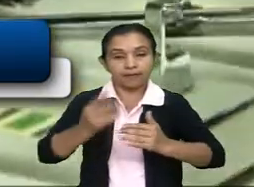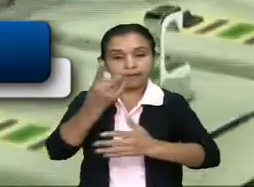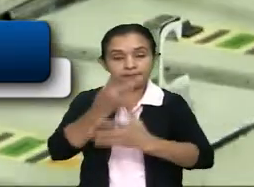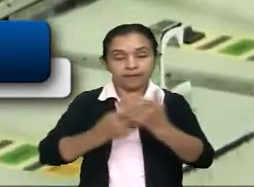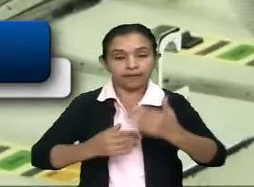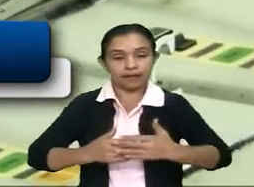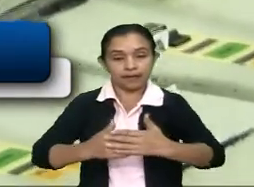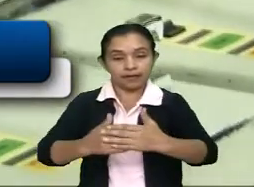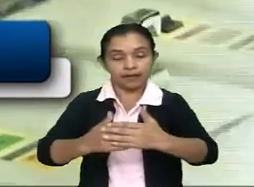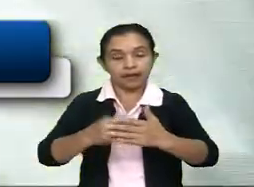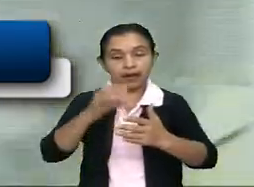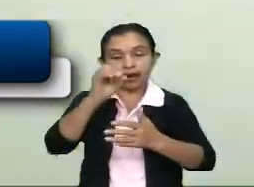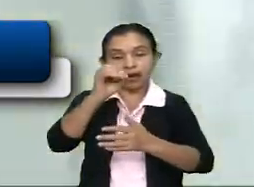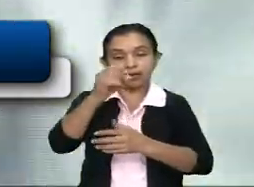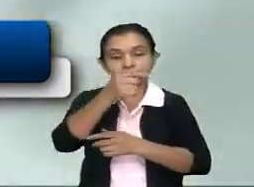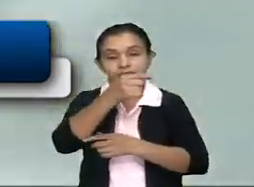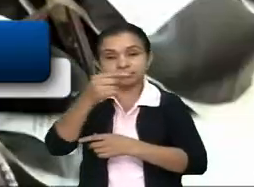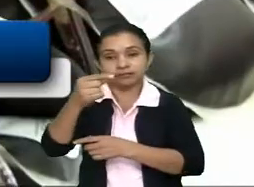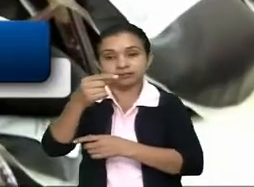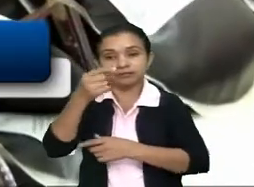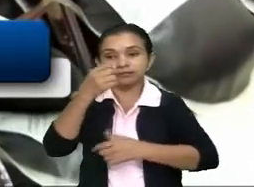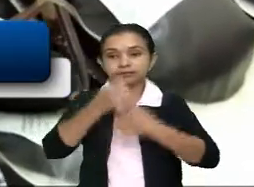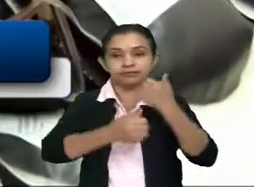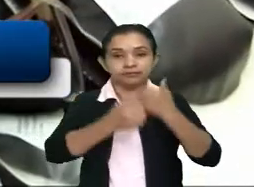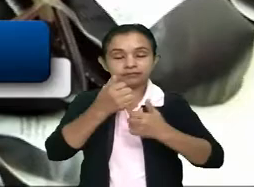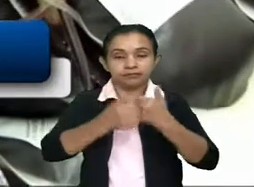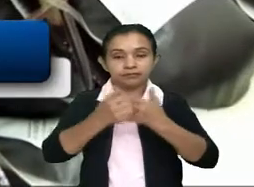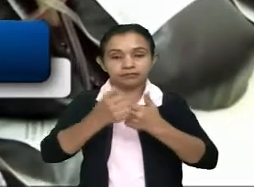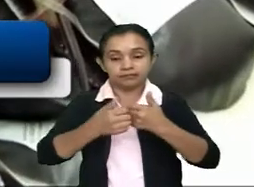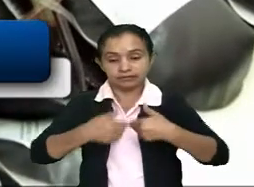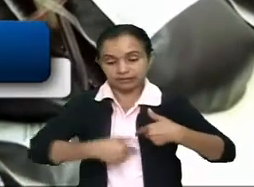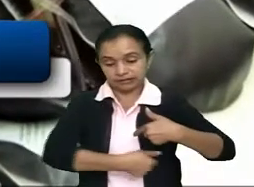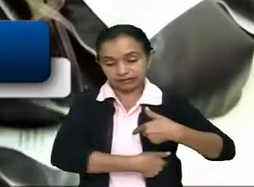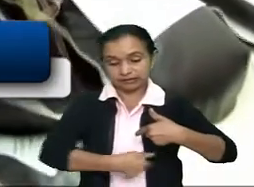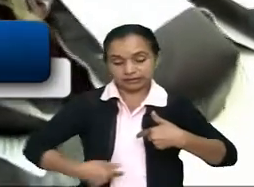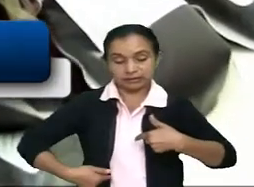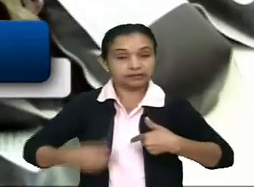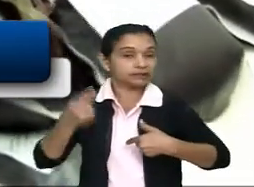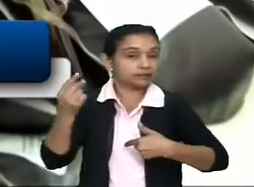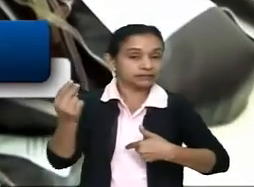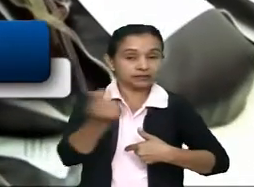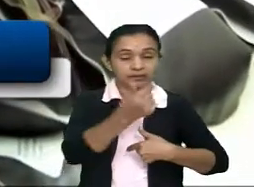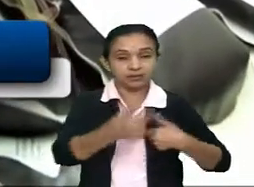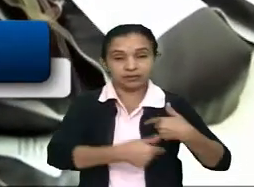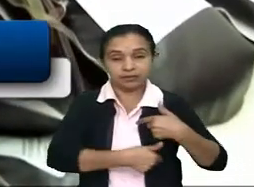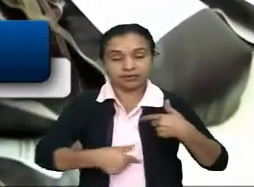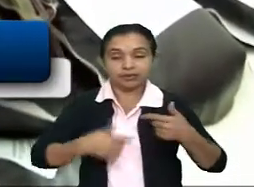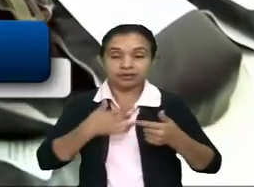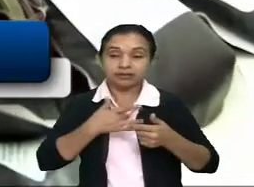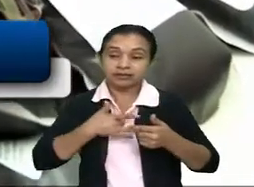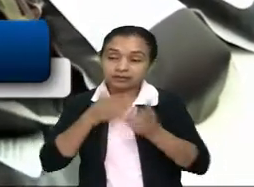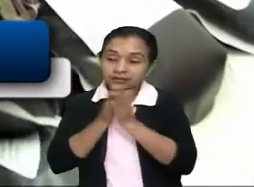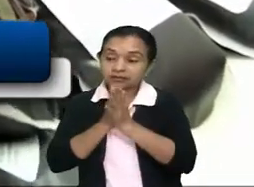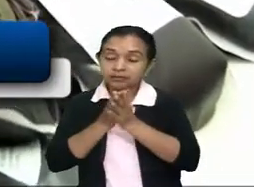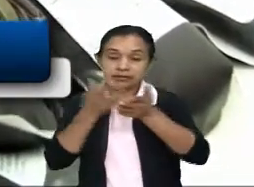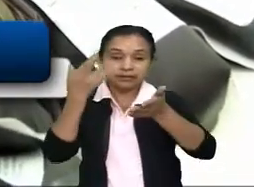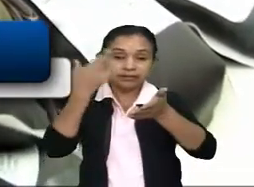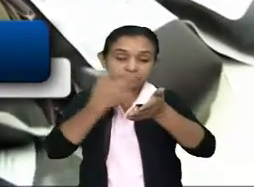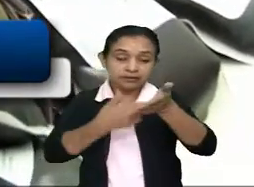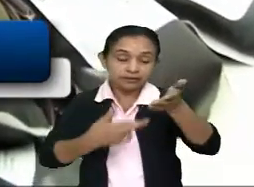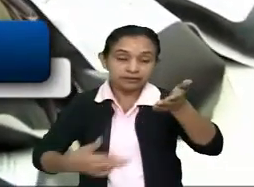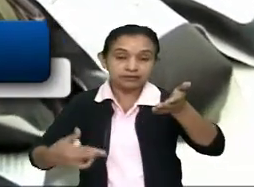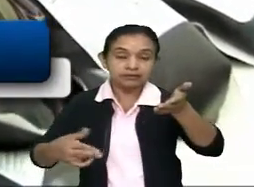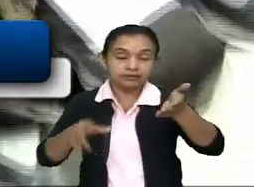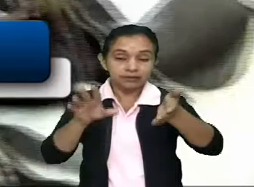ambas o negativo algún problema que había que hacerles una cesárea de urgencia y requerían de soporte transfusional entonces eso